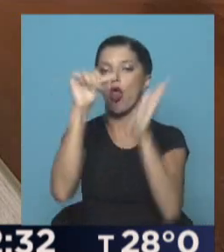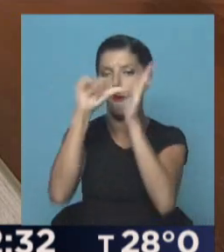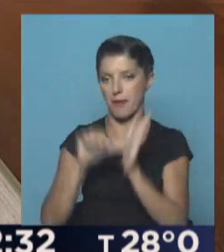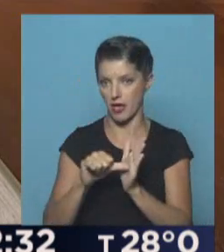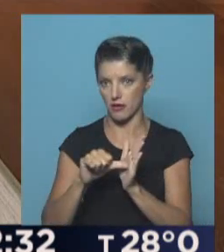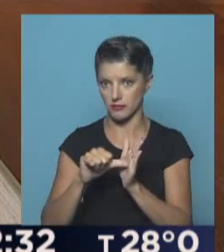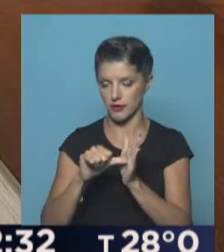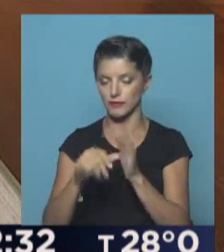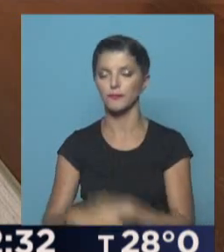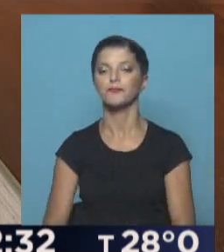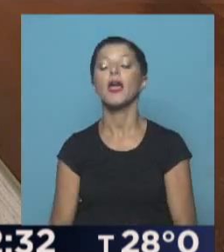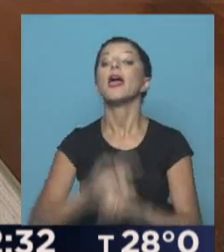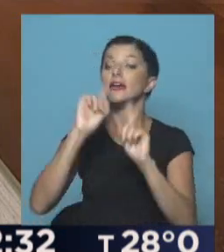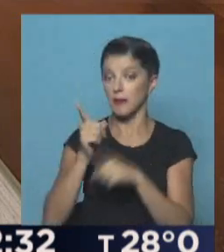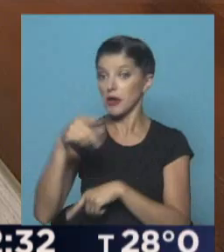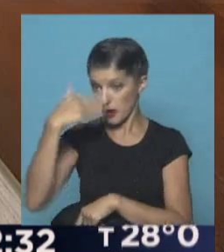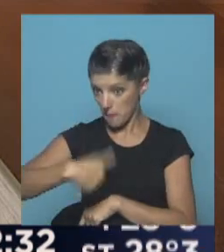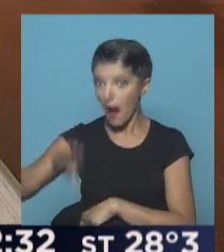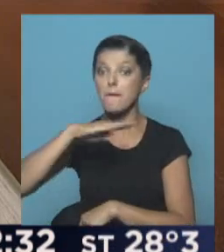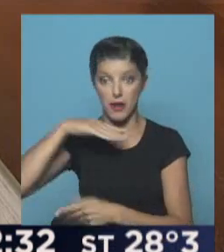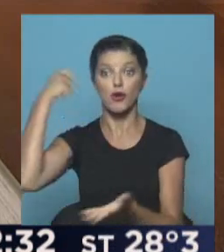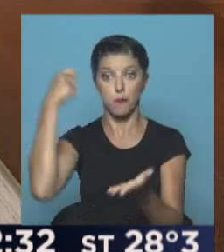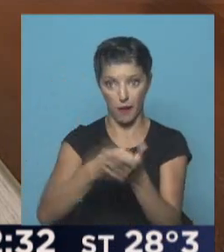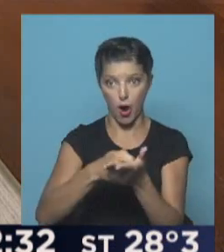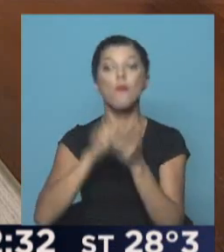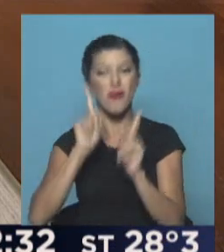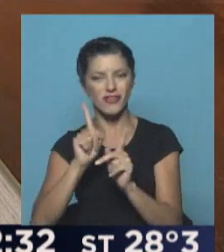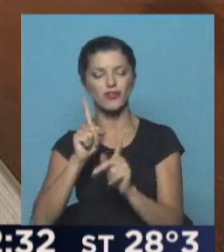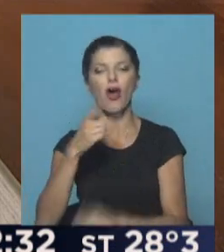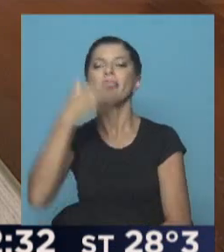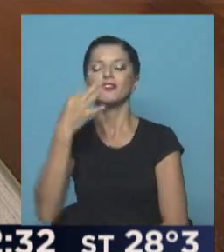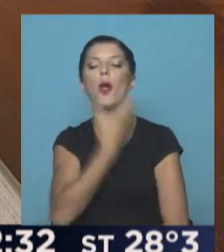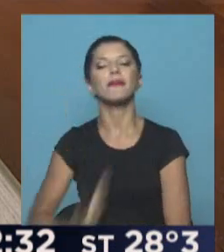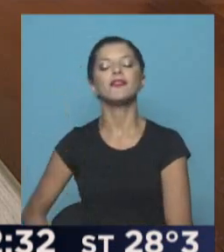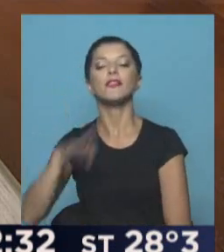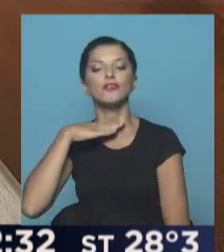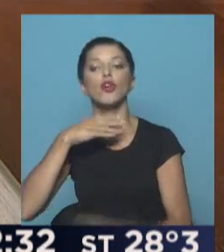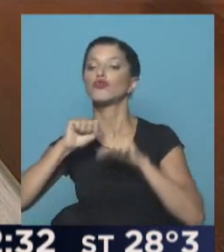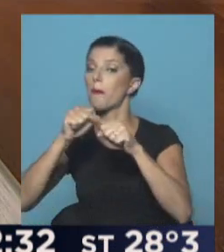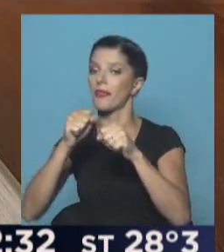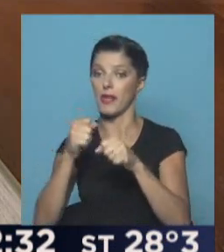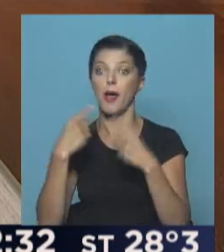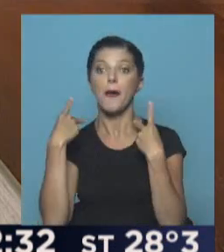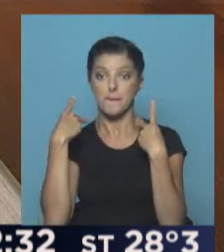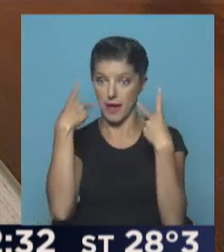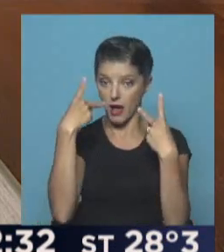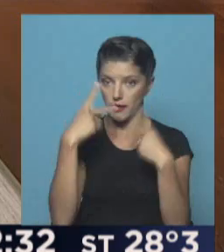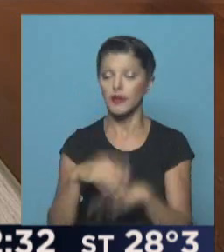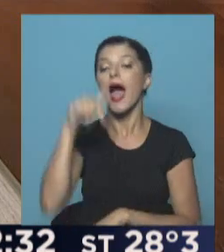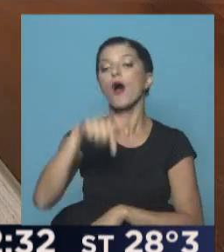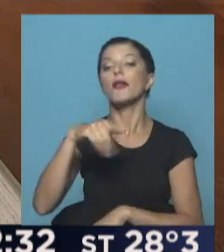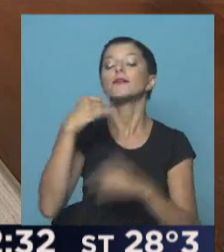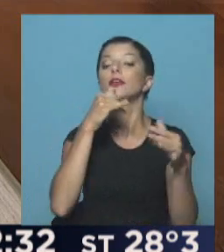país y México y del pago por parte de México de ese muro. La cuestión es que hablaron por teléfono, decidieron por ahora hacer un pacto